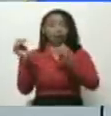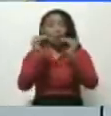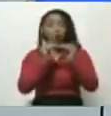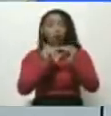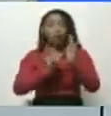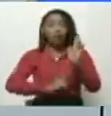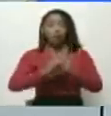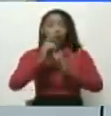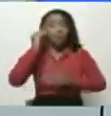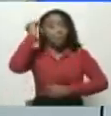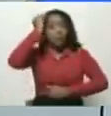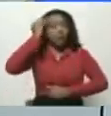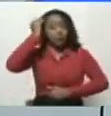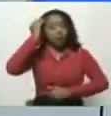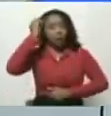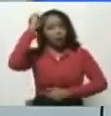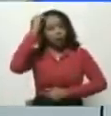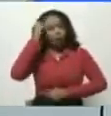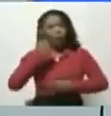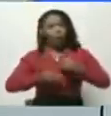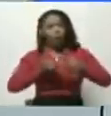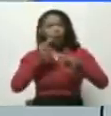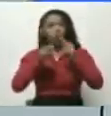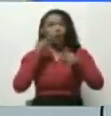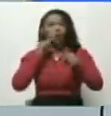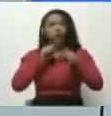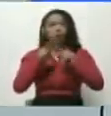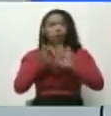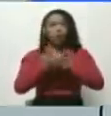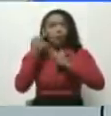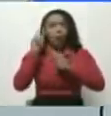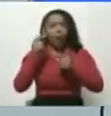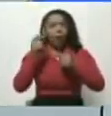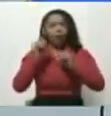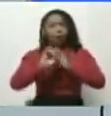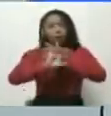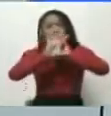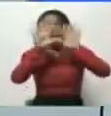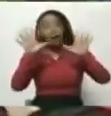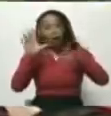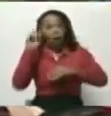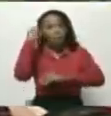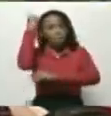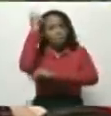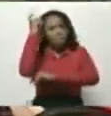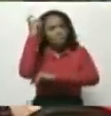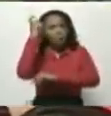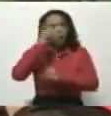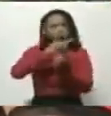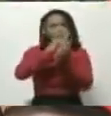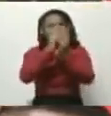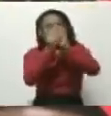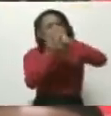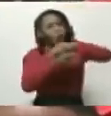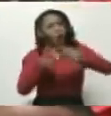un pensamiento crítico, constructivo y comprometido para despejar las incógnitas en la transición hacia el